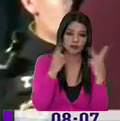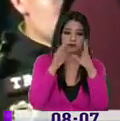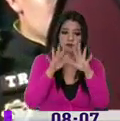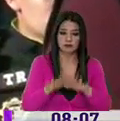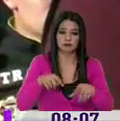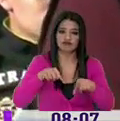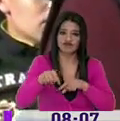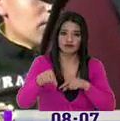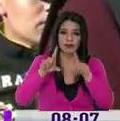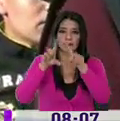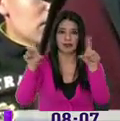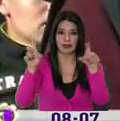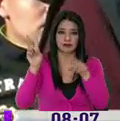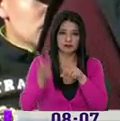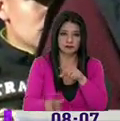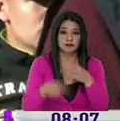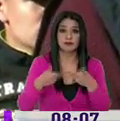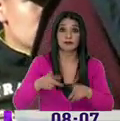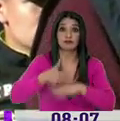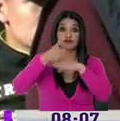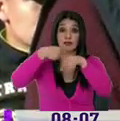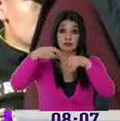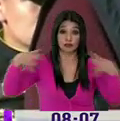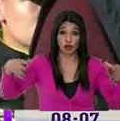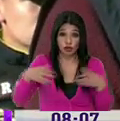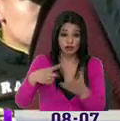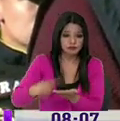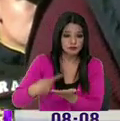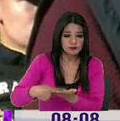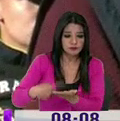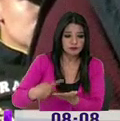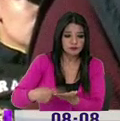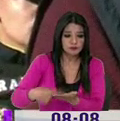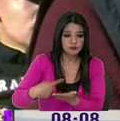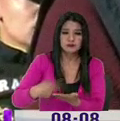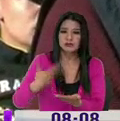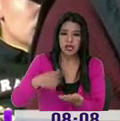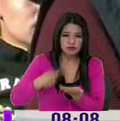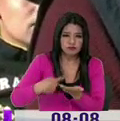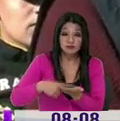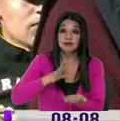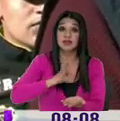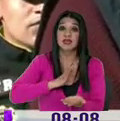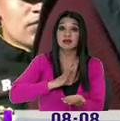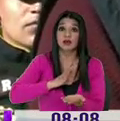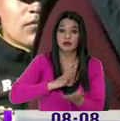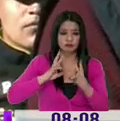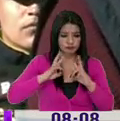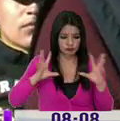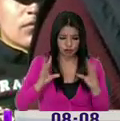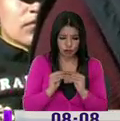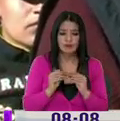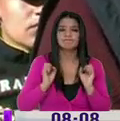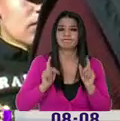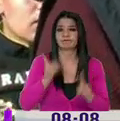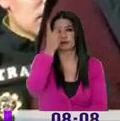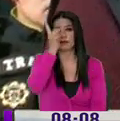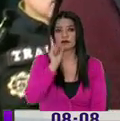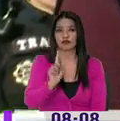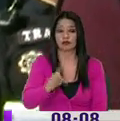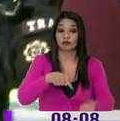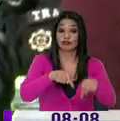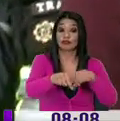la Empresa de Pasajeros y la Agencia Metropolitana de Tránsito, luego de los análisis técnicos que hemos realizado, hemos determinado que